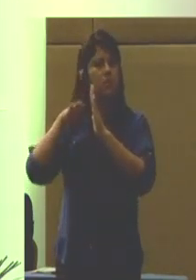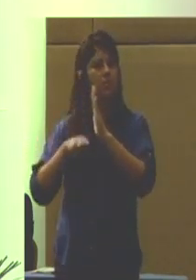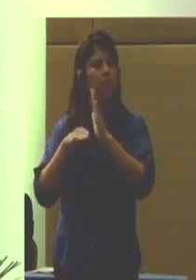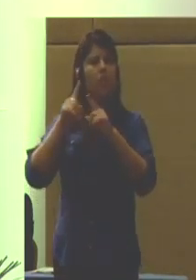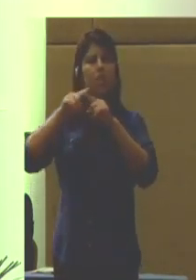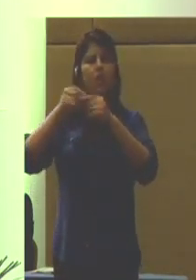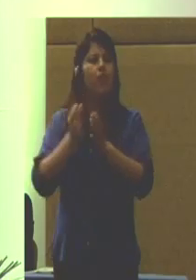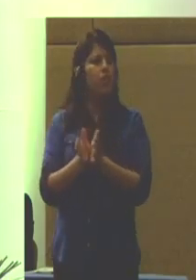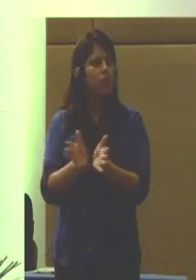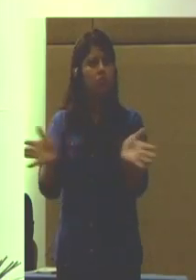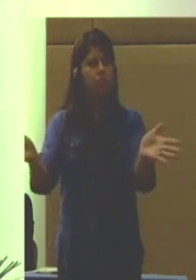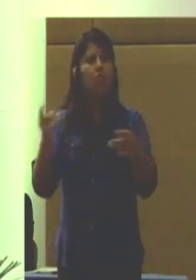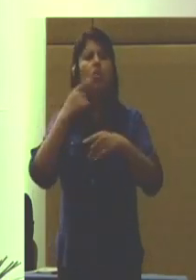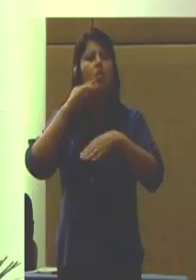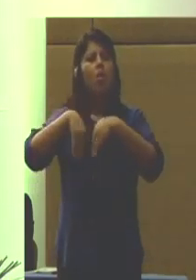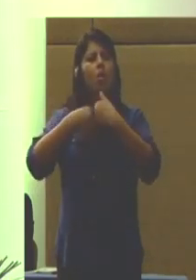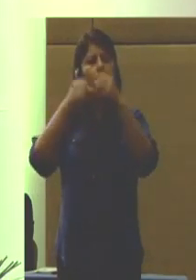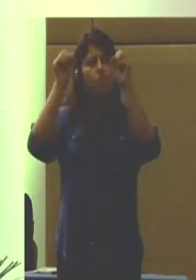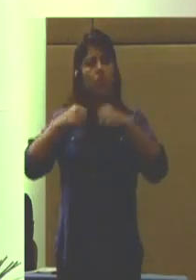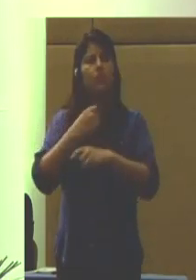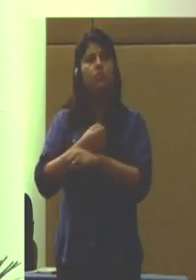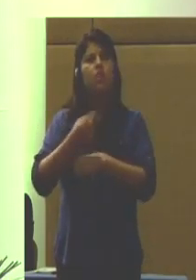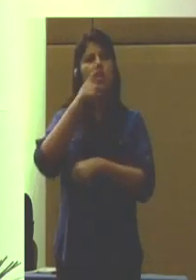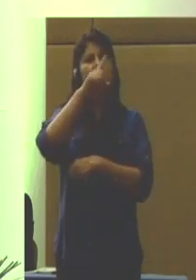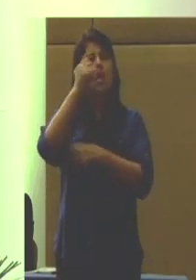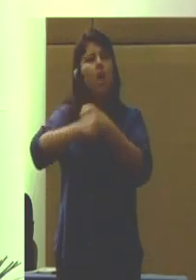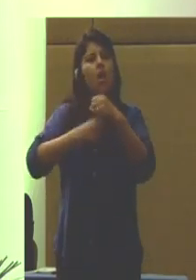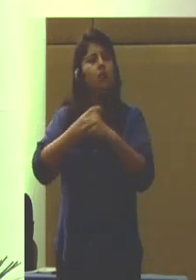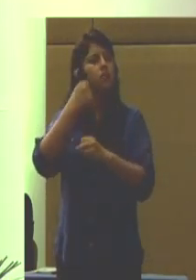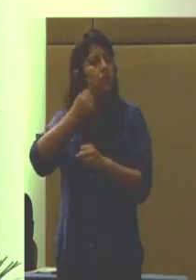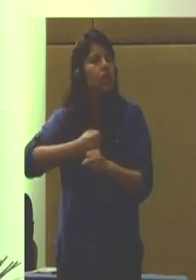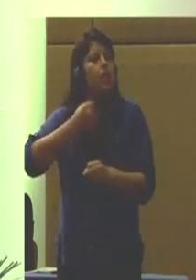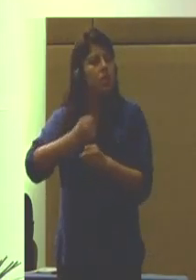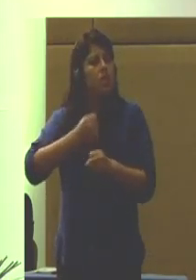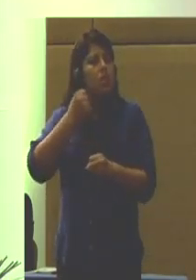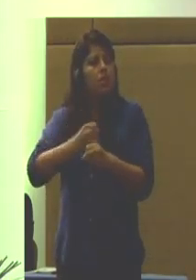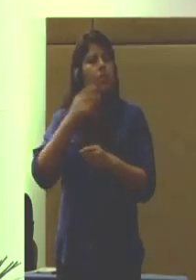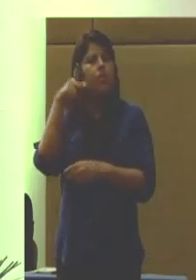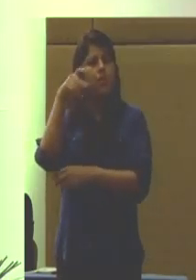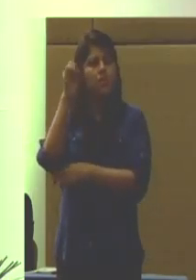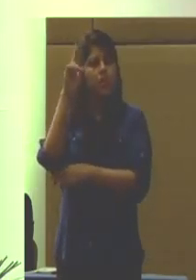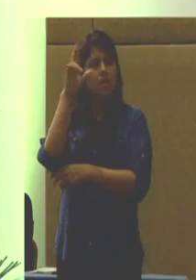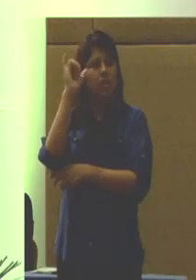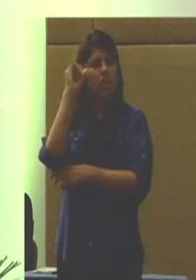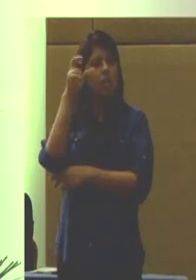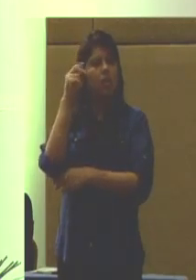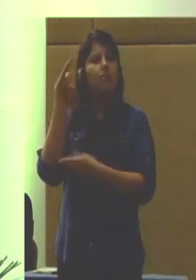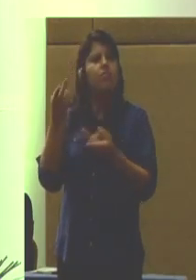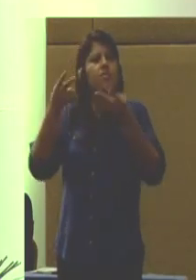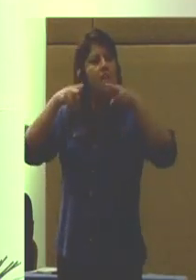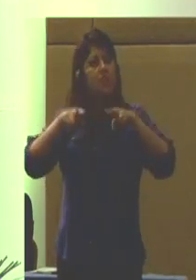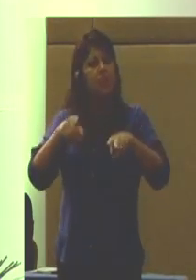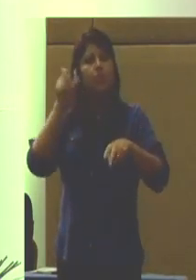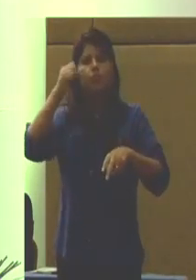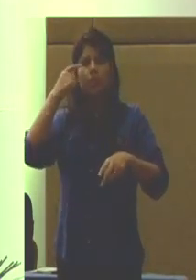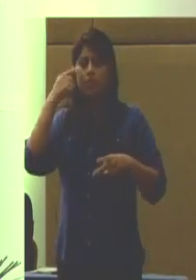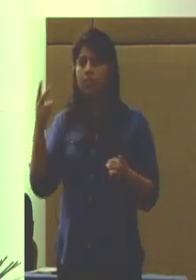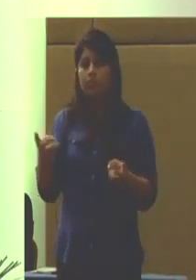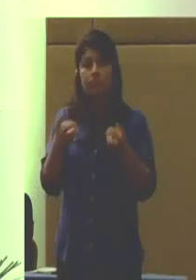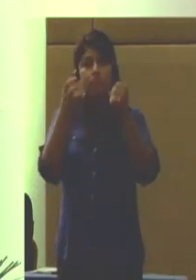general. Esta es una información de los 100 años de trabajo en Pereira, o también van a poder descubrir ellos